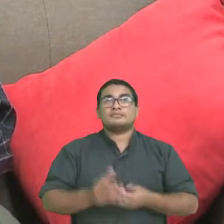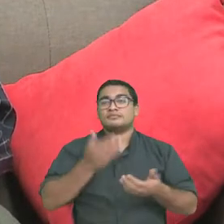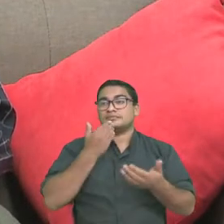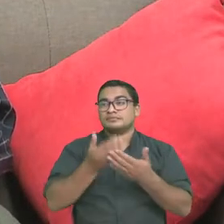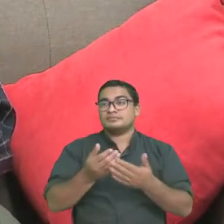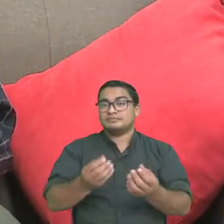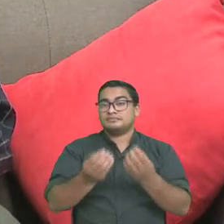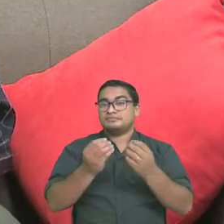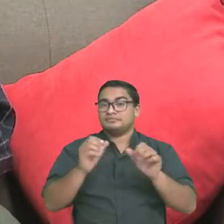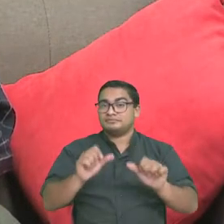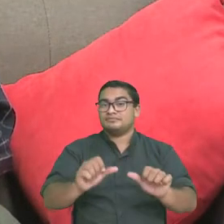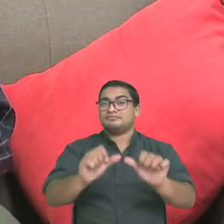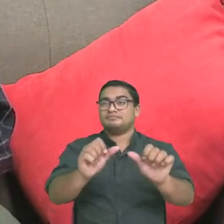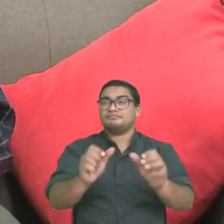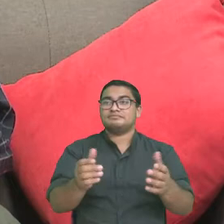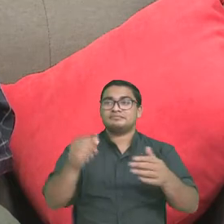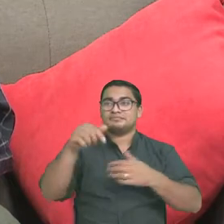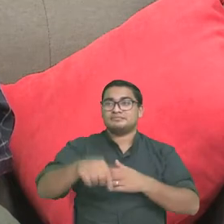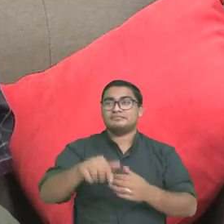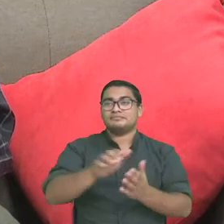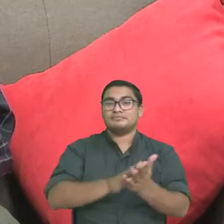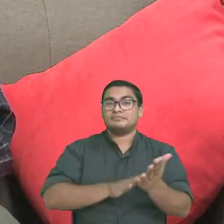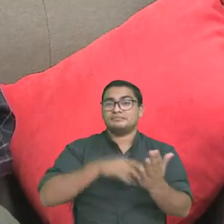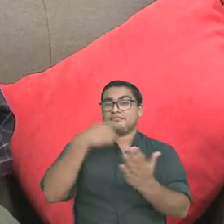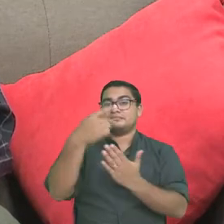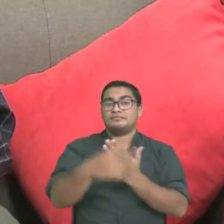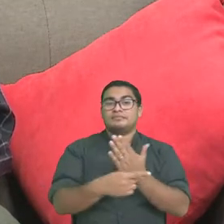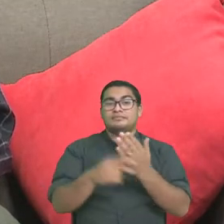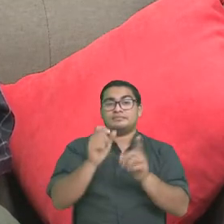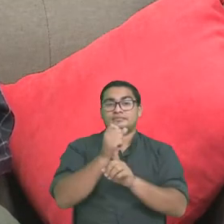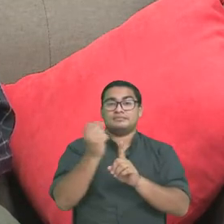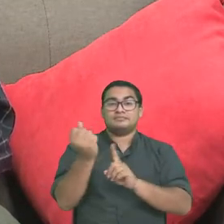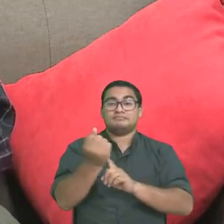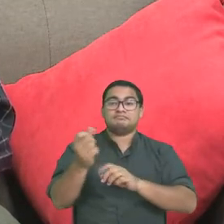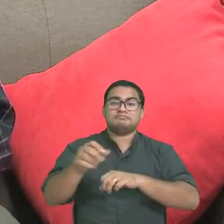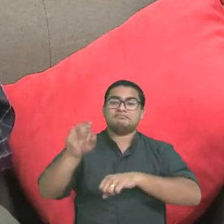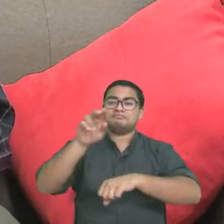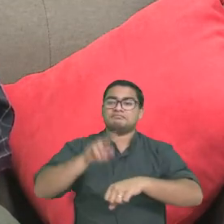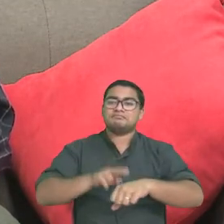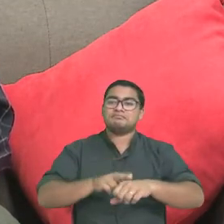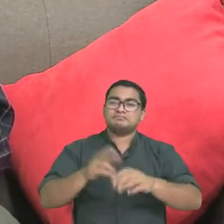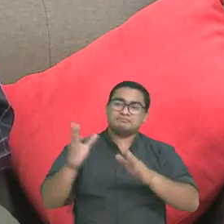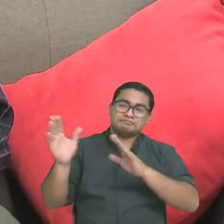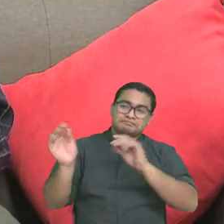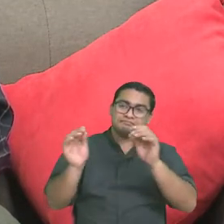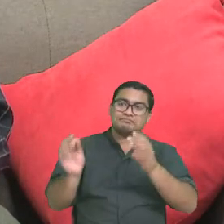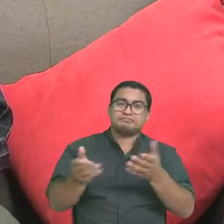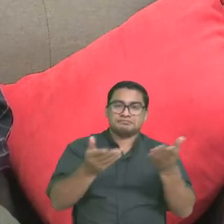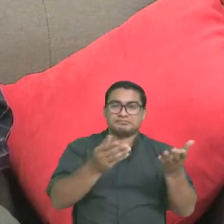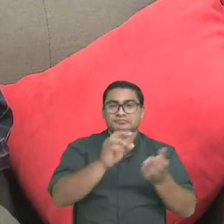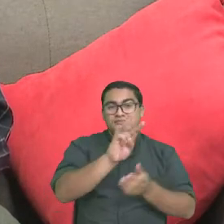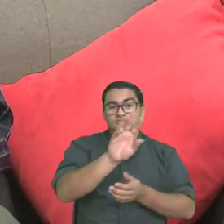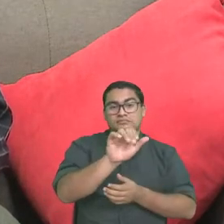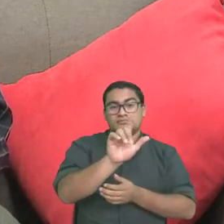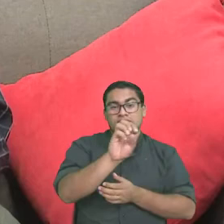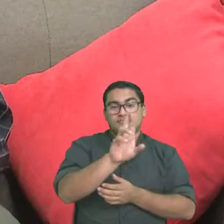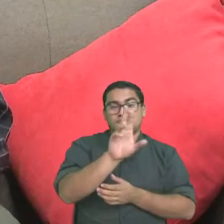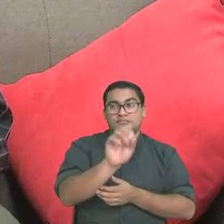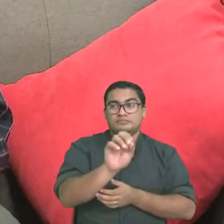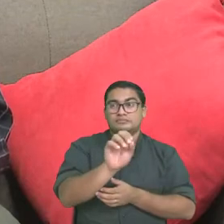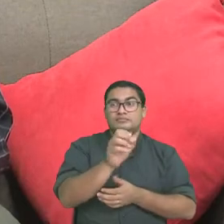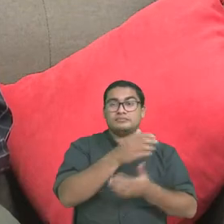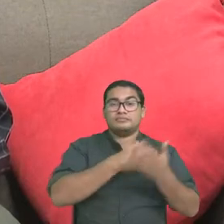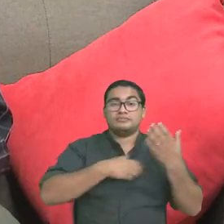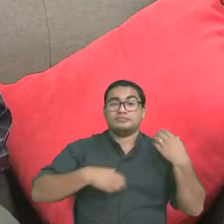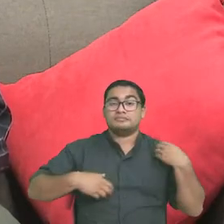Muchísimas gracias por continuar acompañándonos en su programa desde el Parlamento. Hoy conversando con el compañero Walmaro Antonio Gutiérrez Mercado, presidente